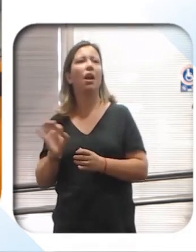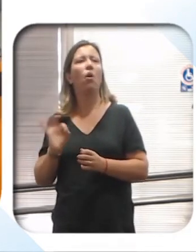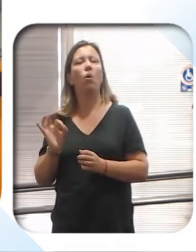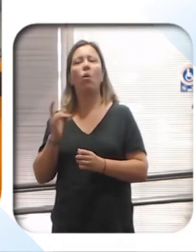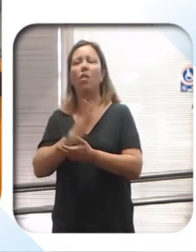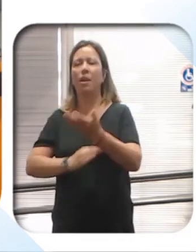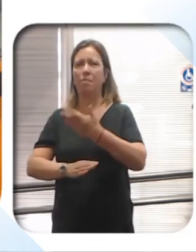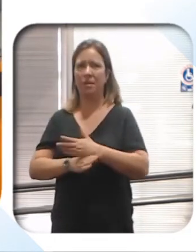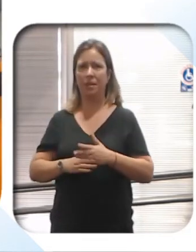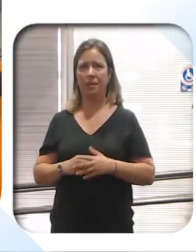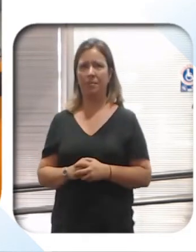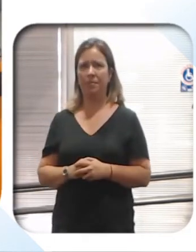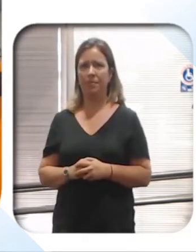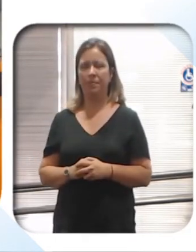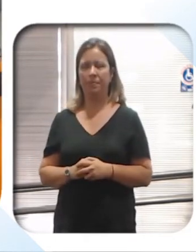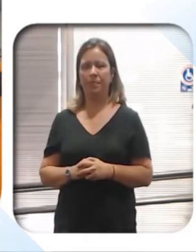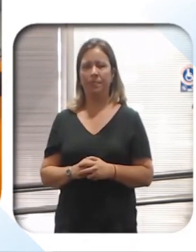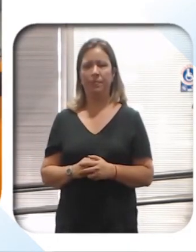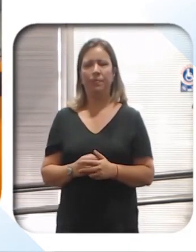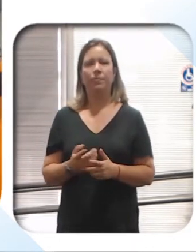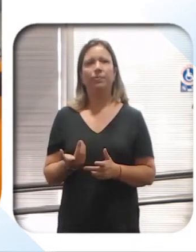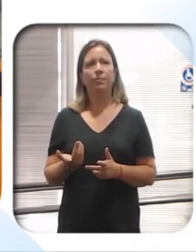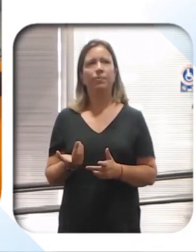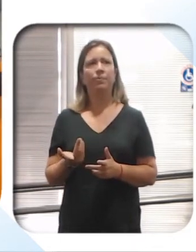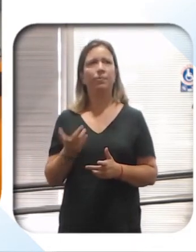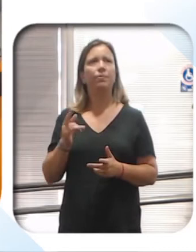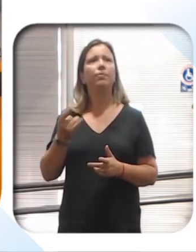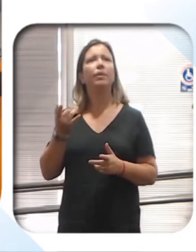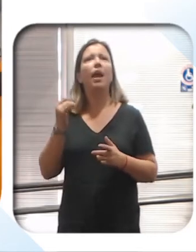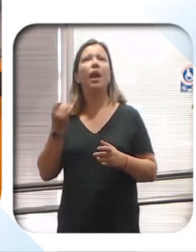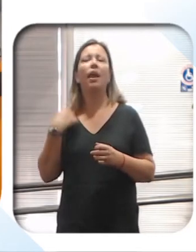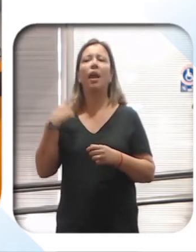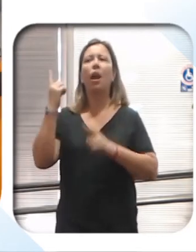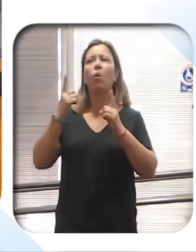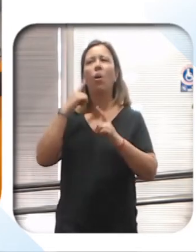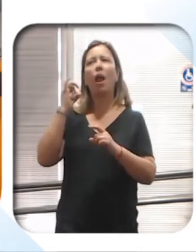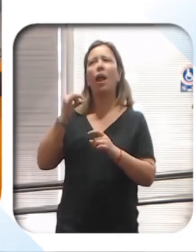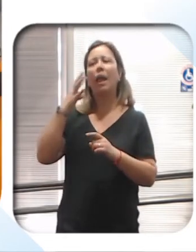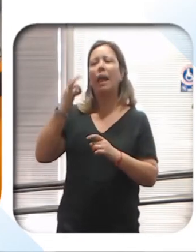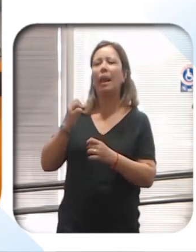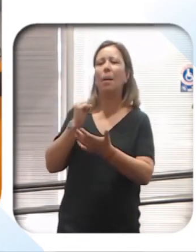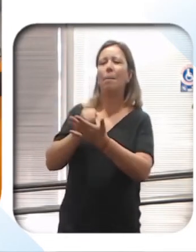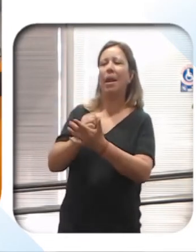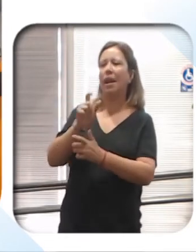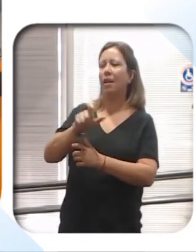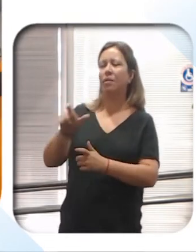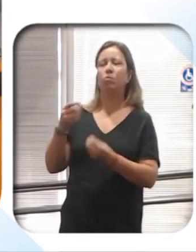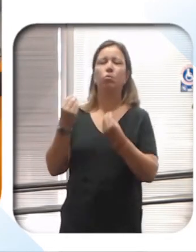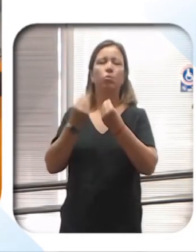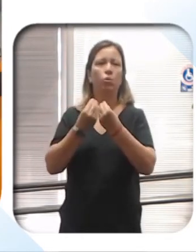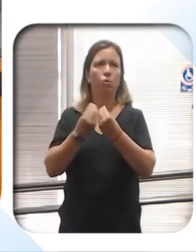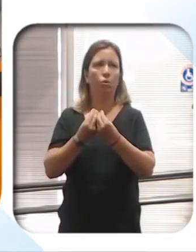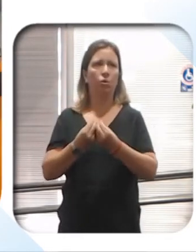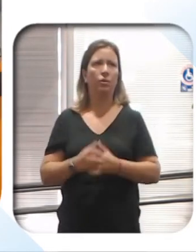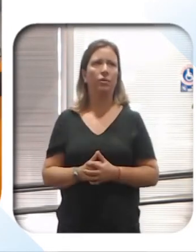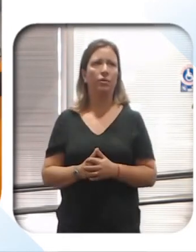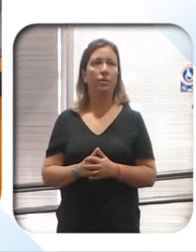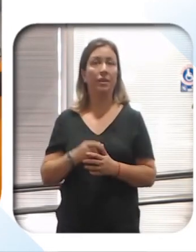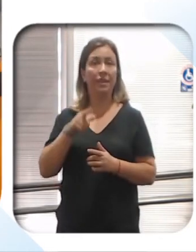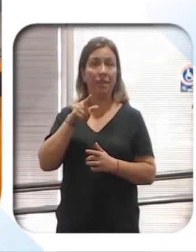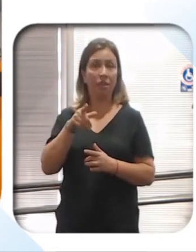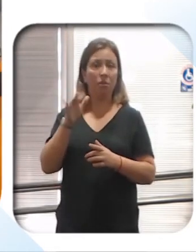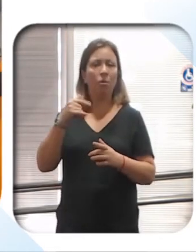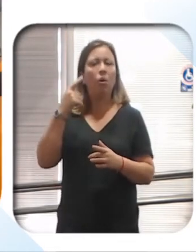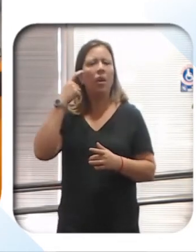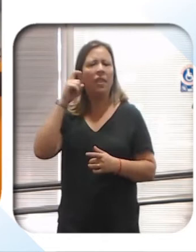discapacidad, donde sin duda los prejuicios son muchos. Y en realidad muchos de